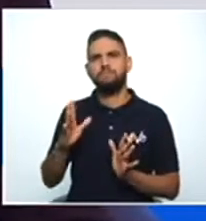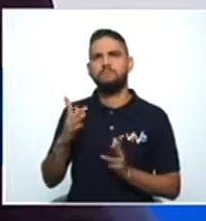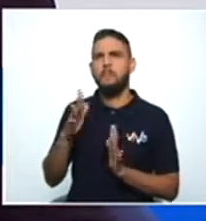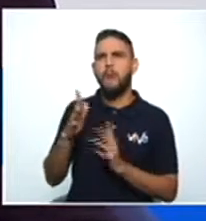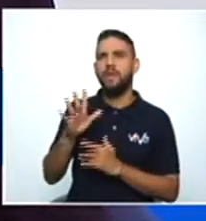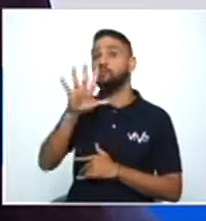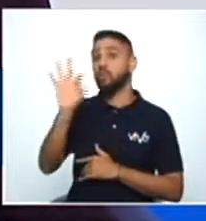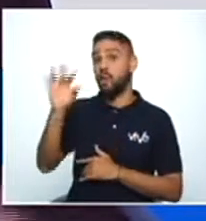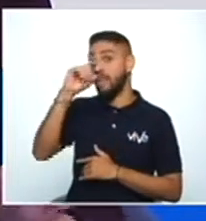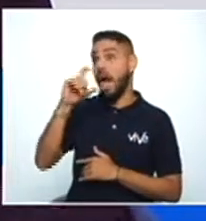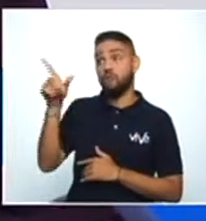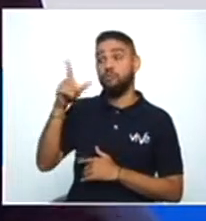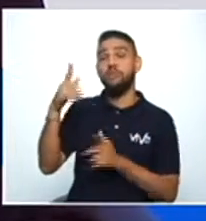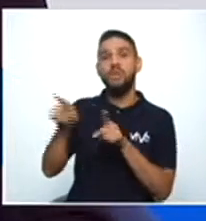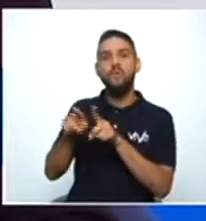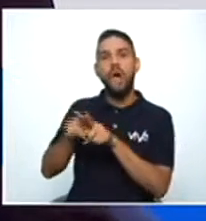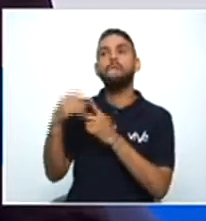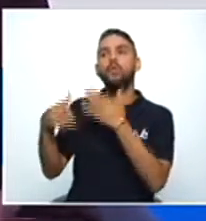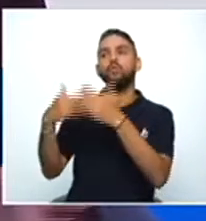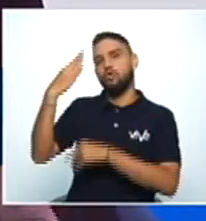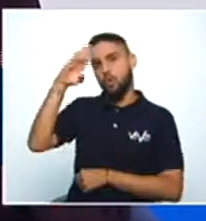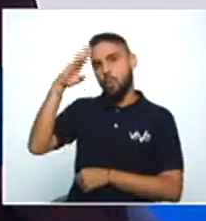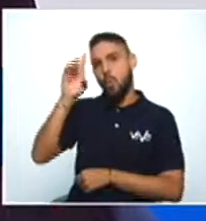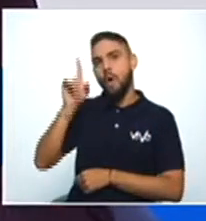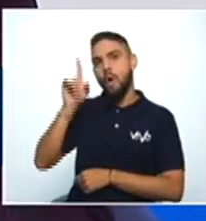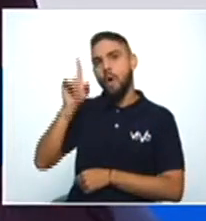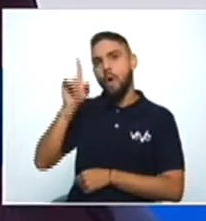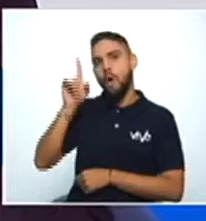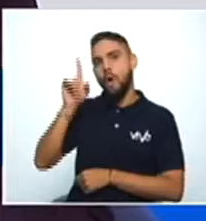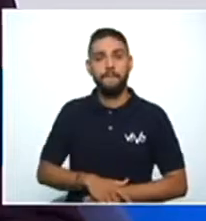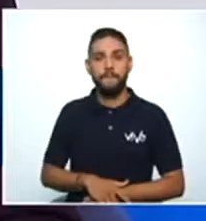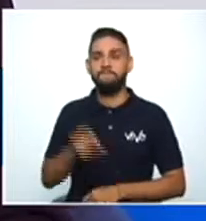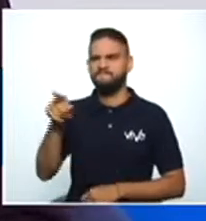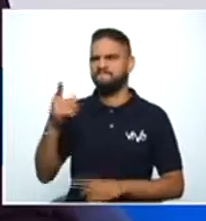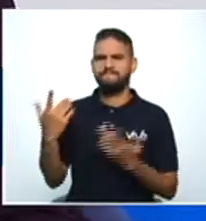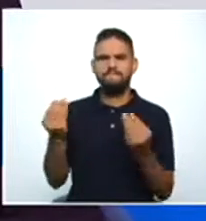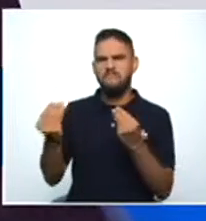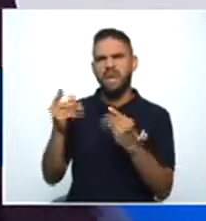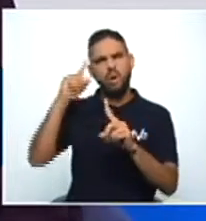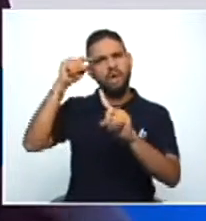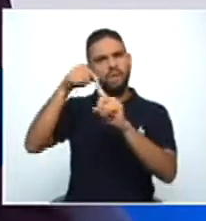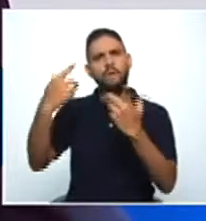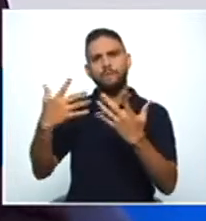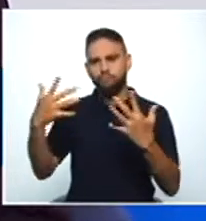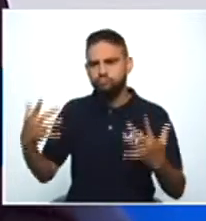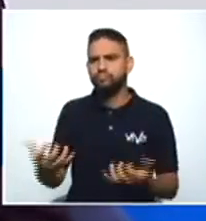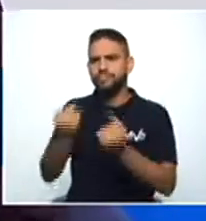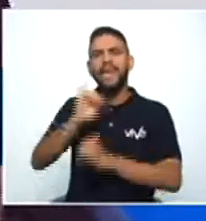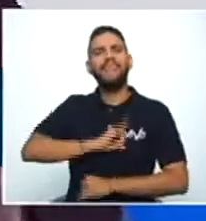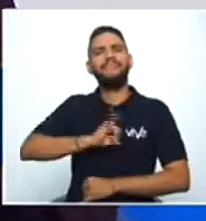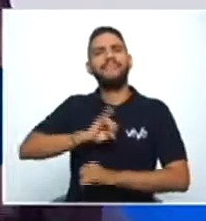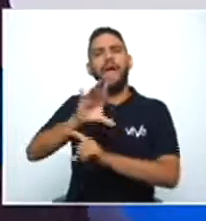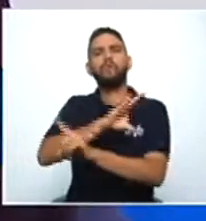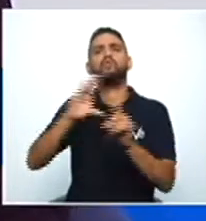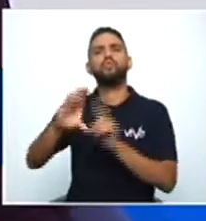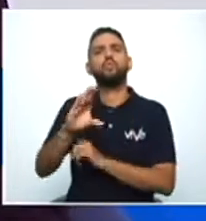50 años sin embargo la particularidad esperar afianzar y difundir lo que es la identidad cultural del polo venezolano